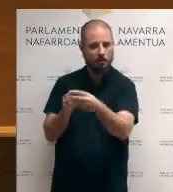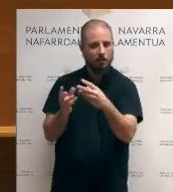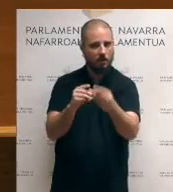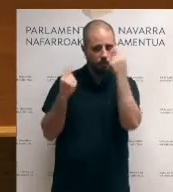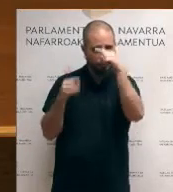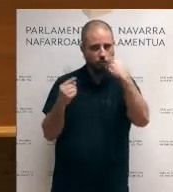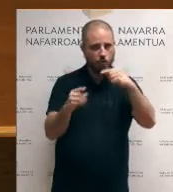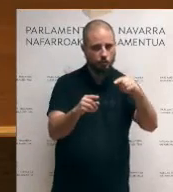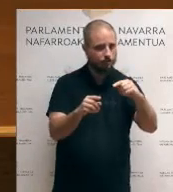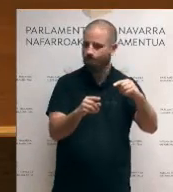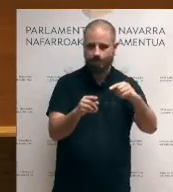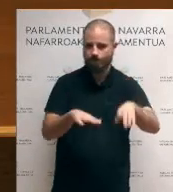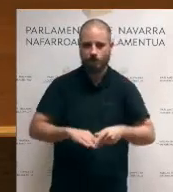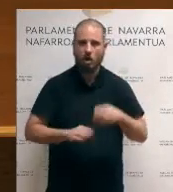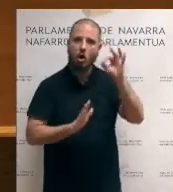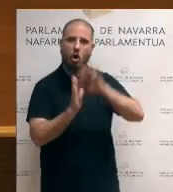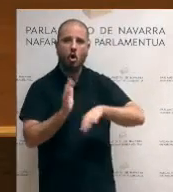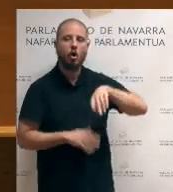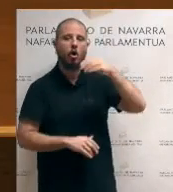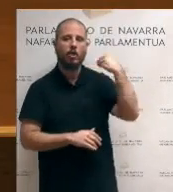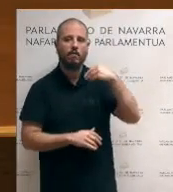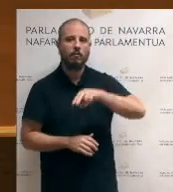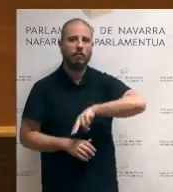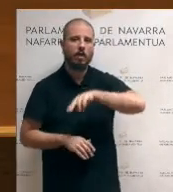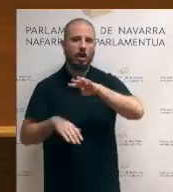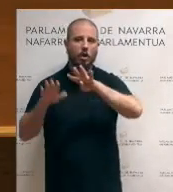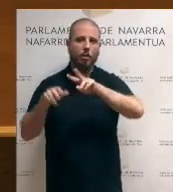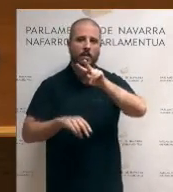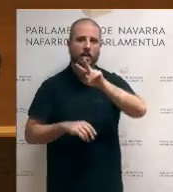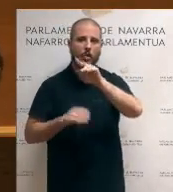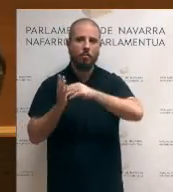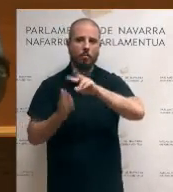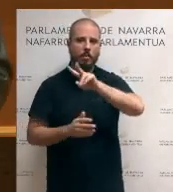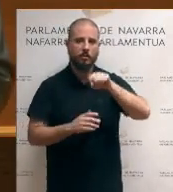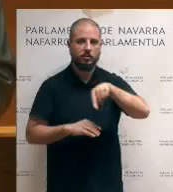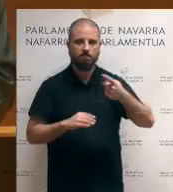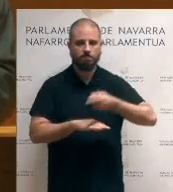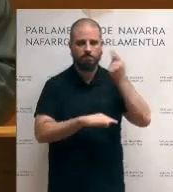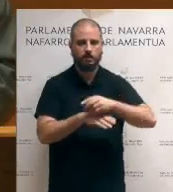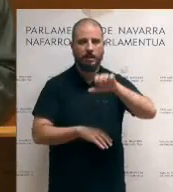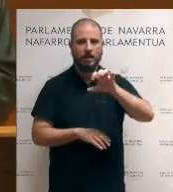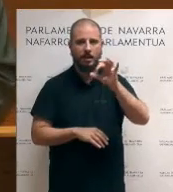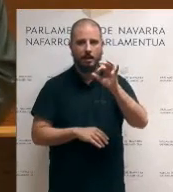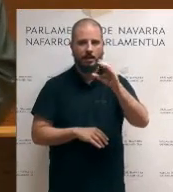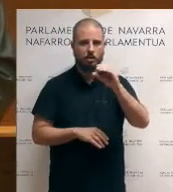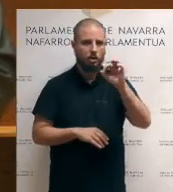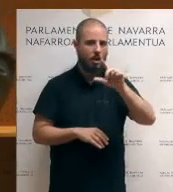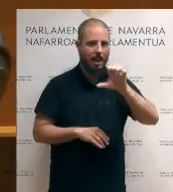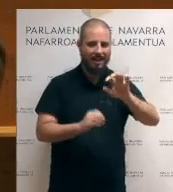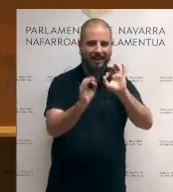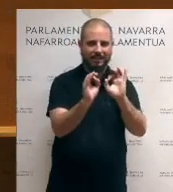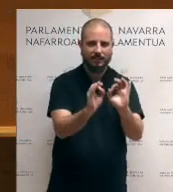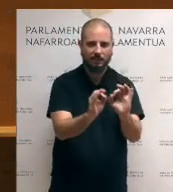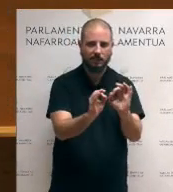publicaron la Orden Foral 92-21 y mantienen el programa Escolae como la concreción de dicho plan, convirtiéndolo en la referencia